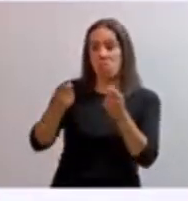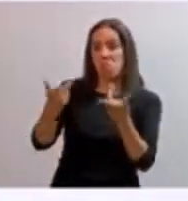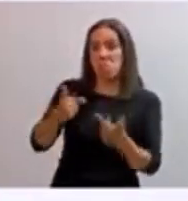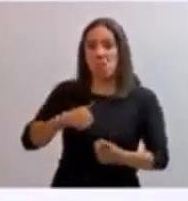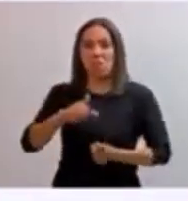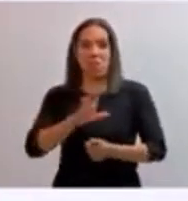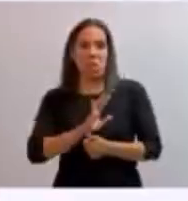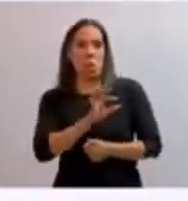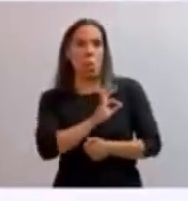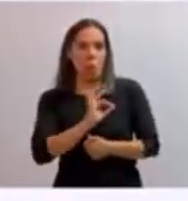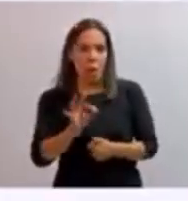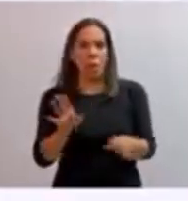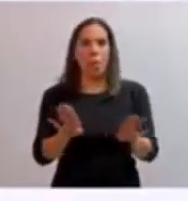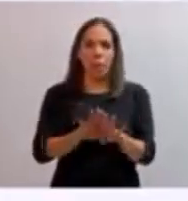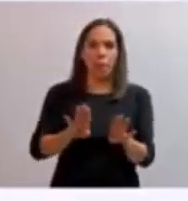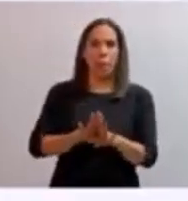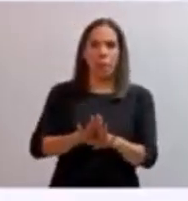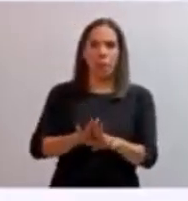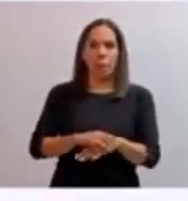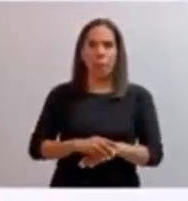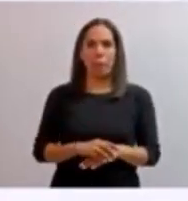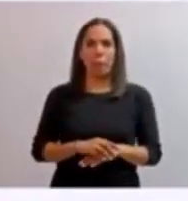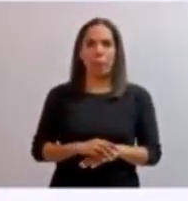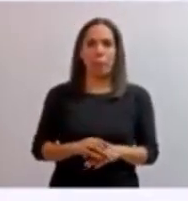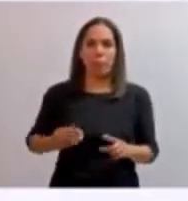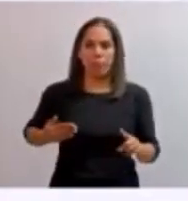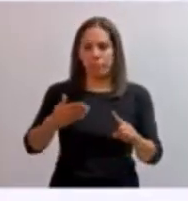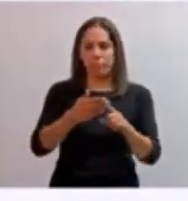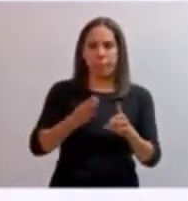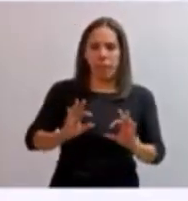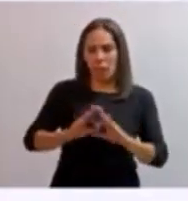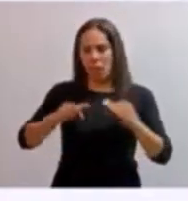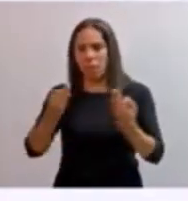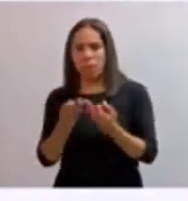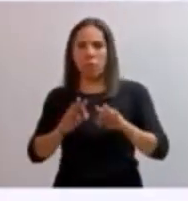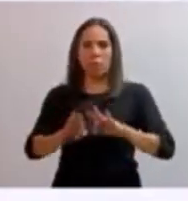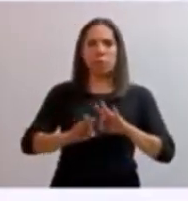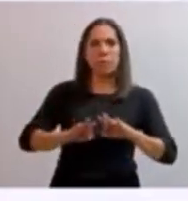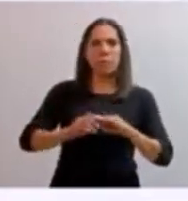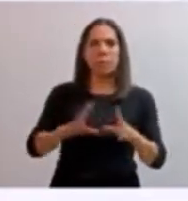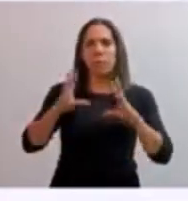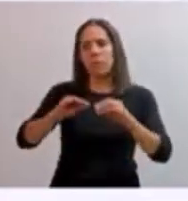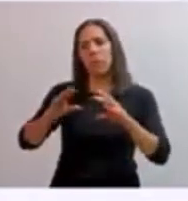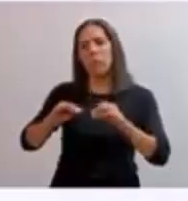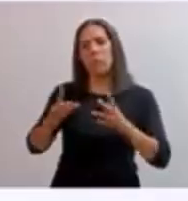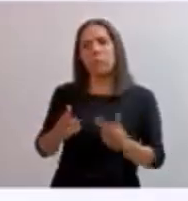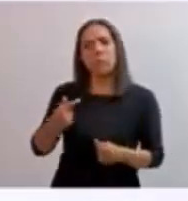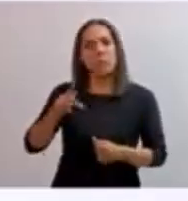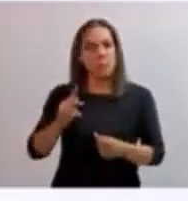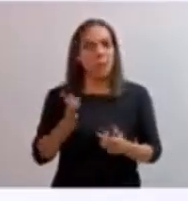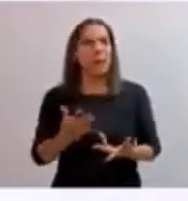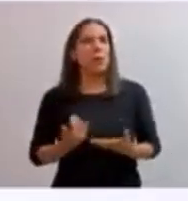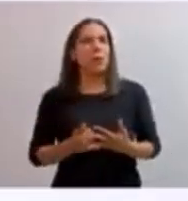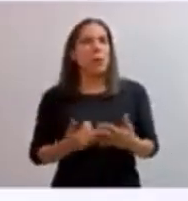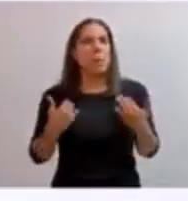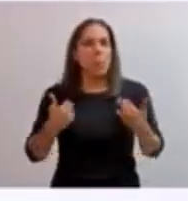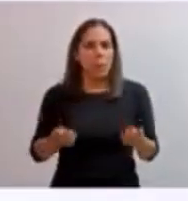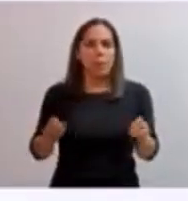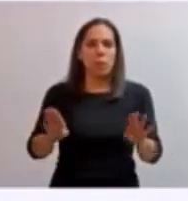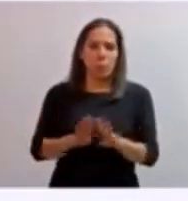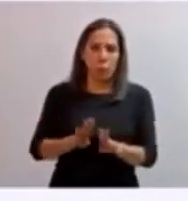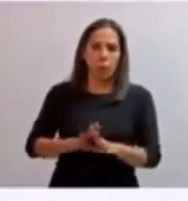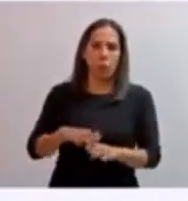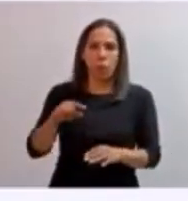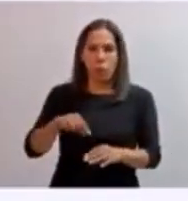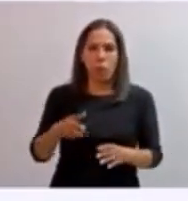ellos mismos, para los supervisores, de trayectos formativos. Pero dicen, y estaban justamente tratando de crear